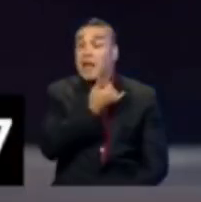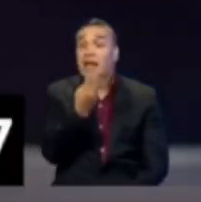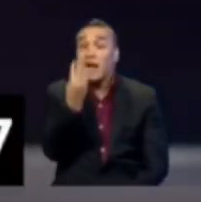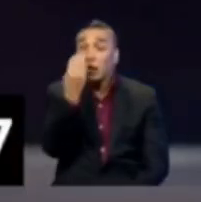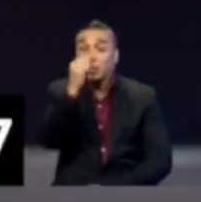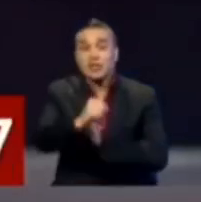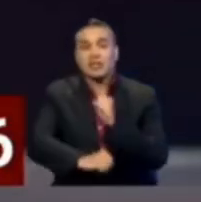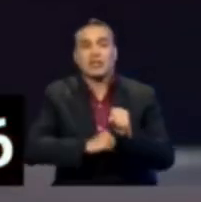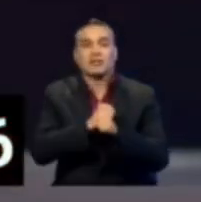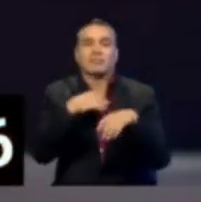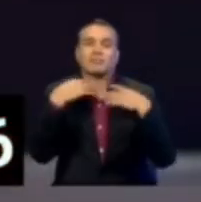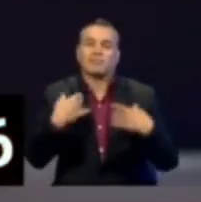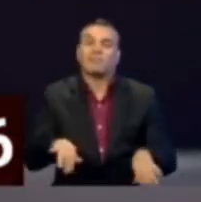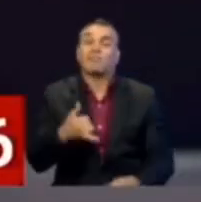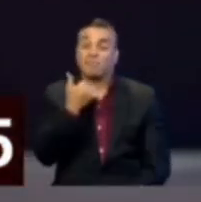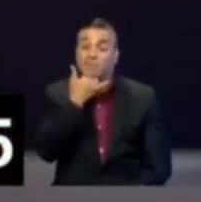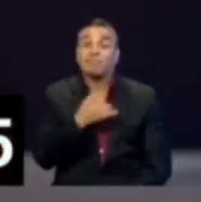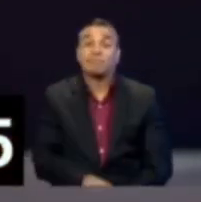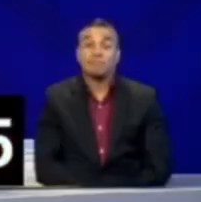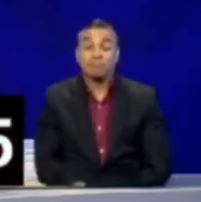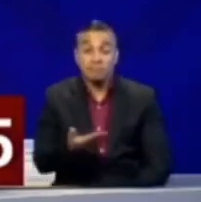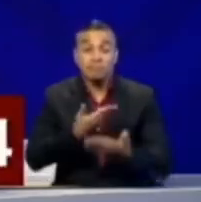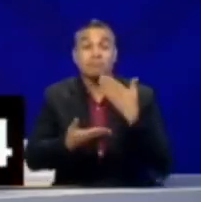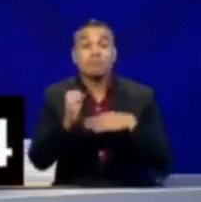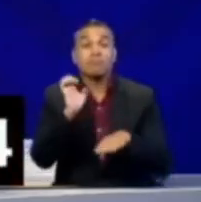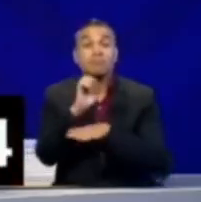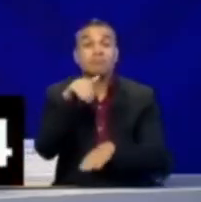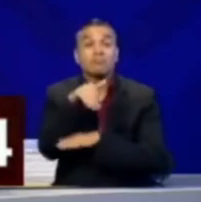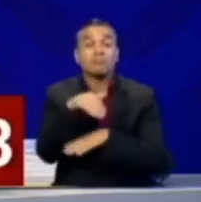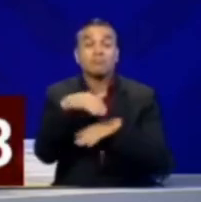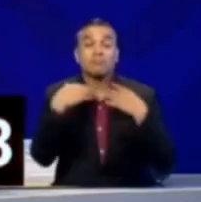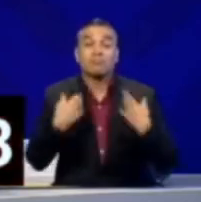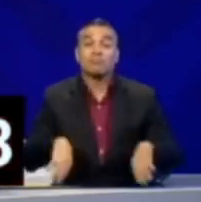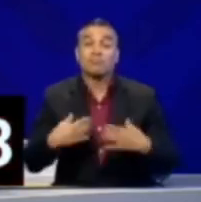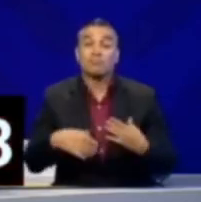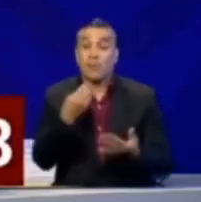14 años, entregándonos un país supremamente endeudado.